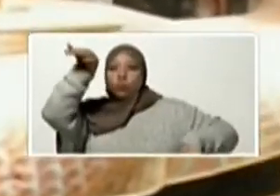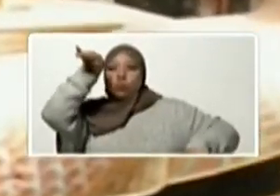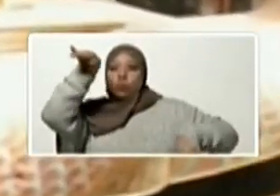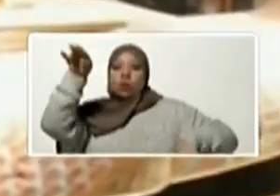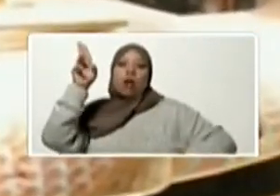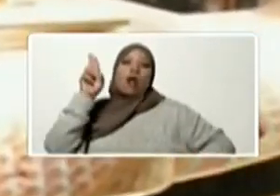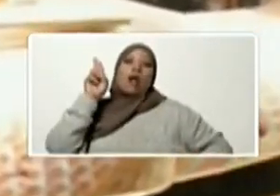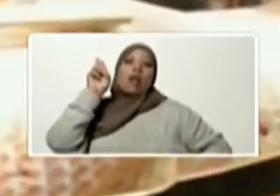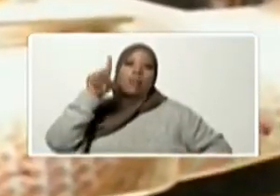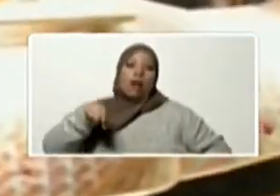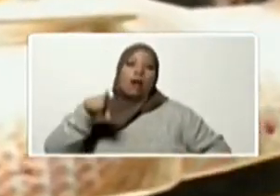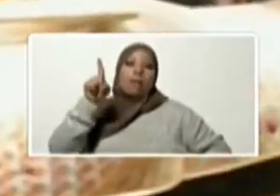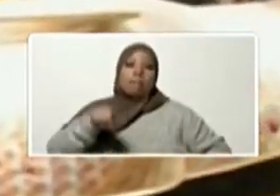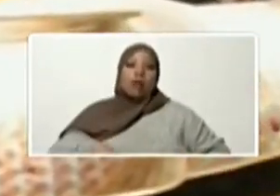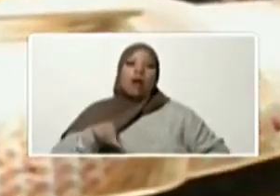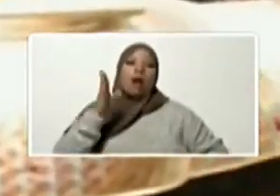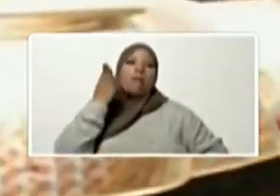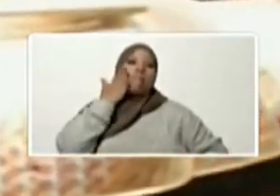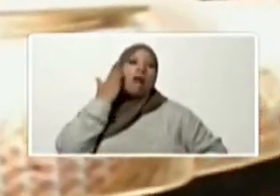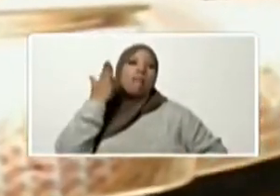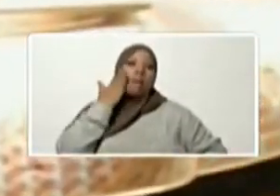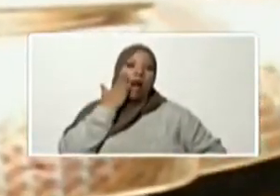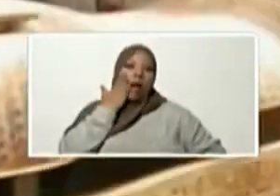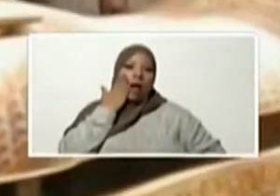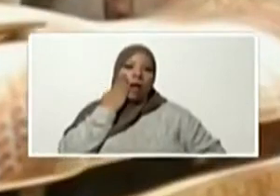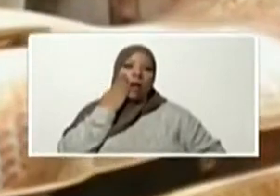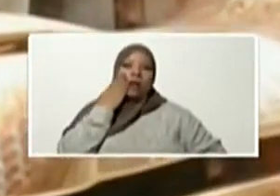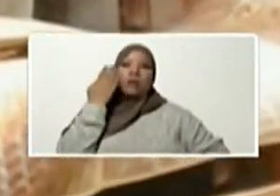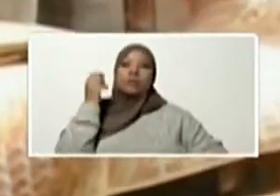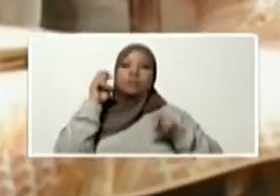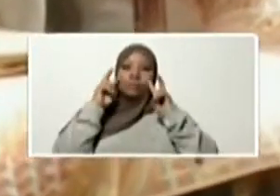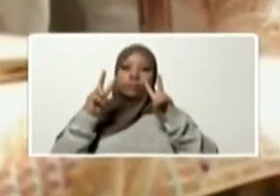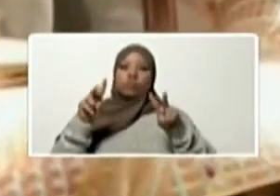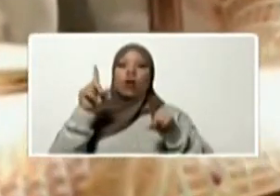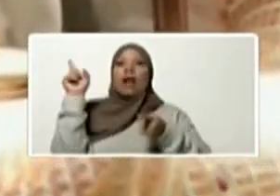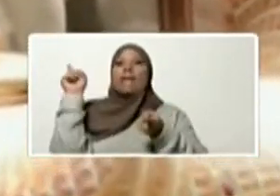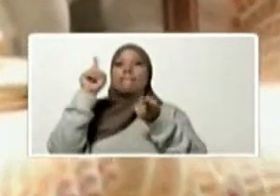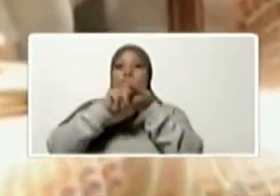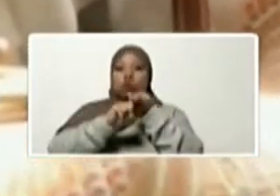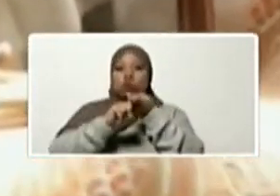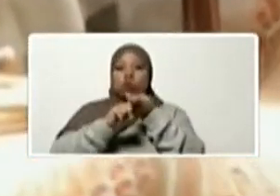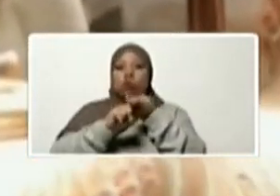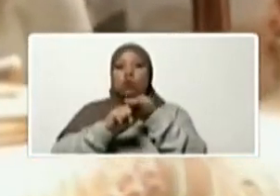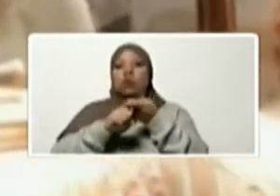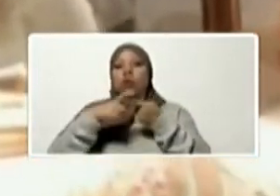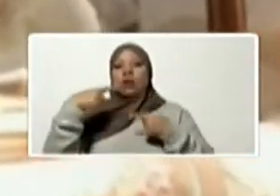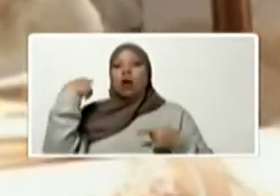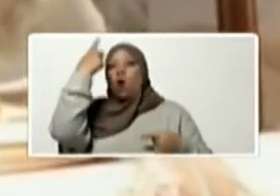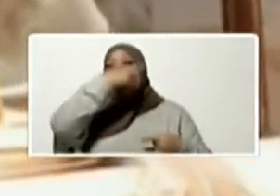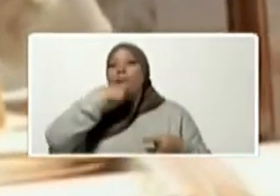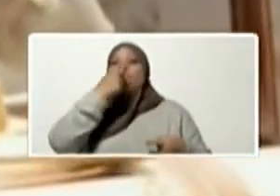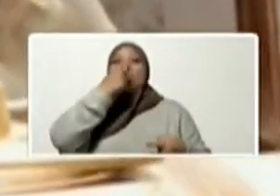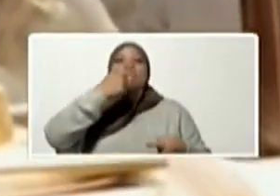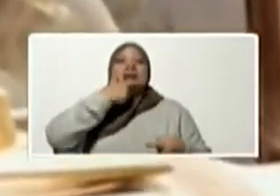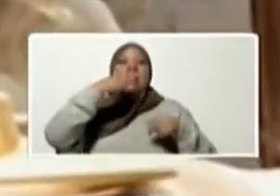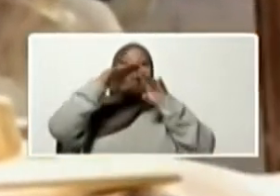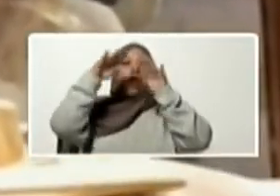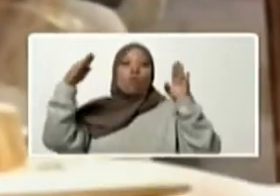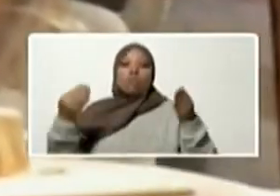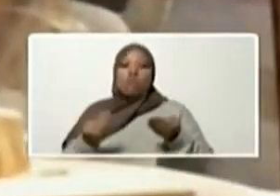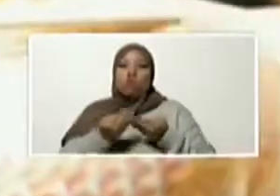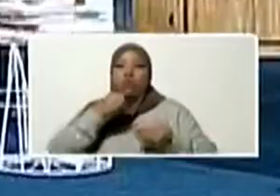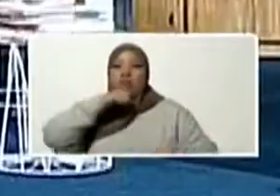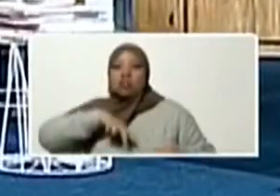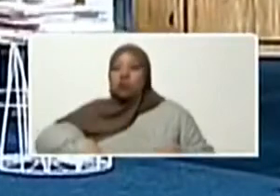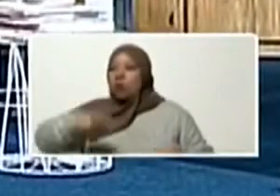padre, a Akenatón y a su esposa, Nefertitis. Allí estuvimos con Mamuk,